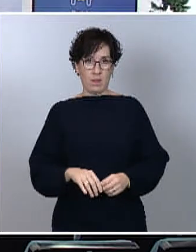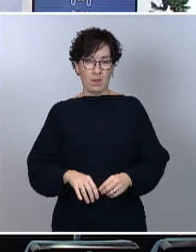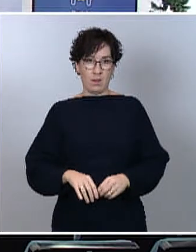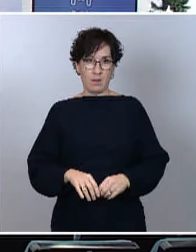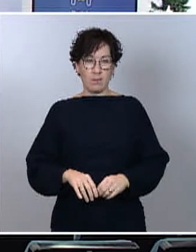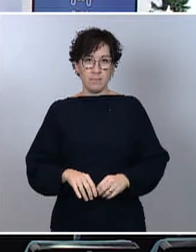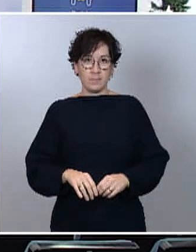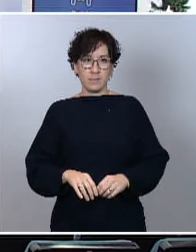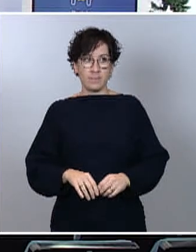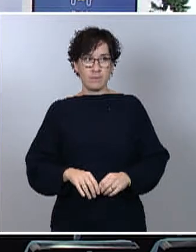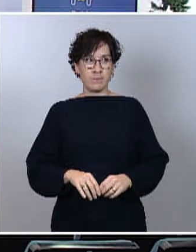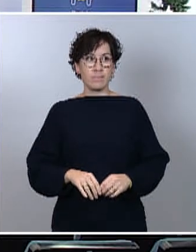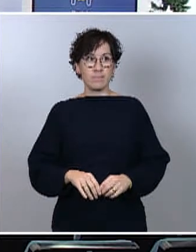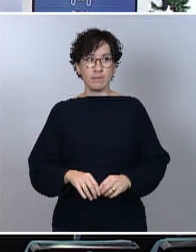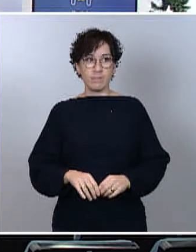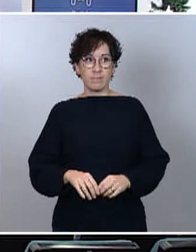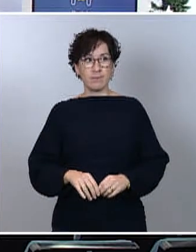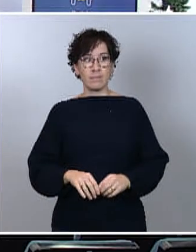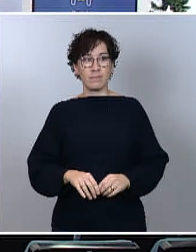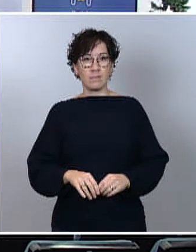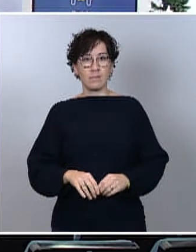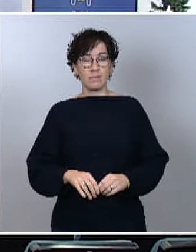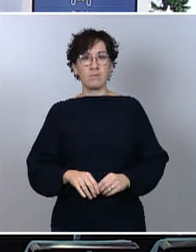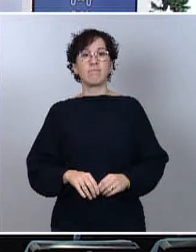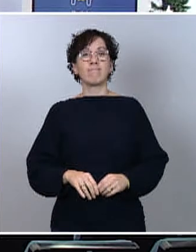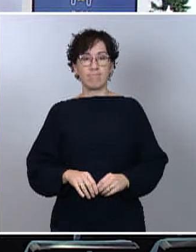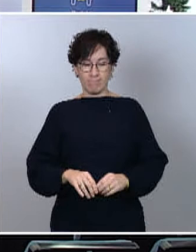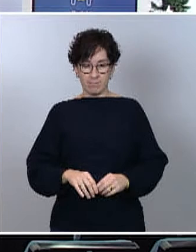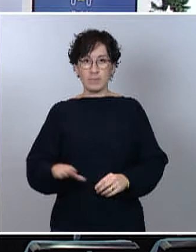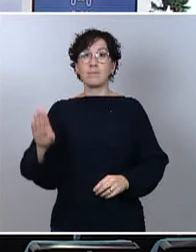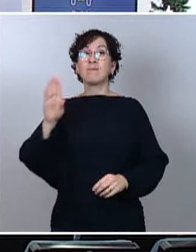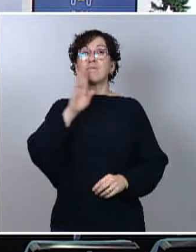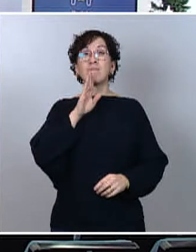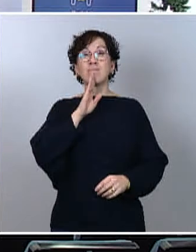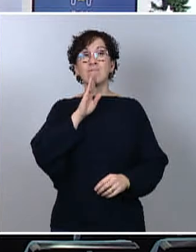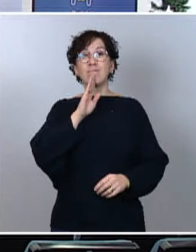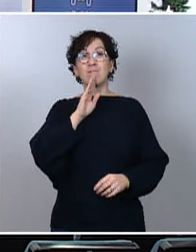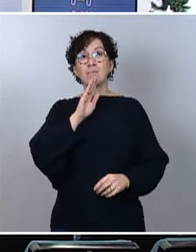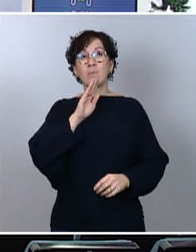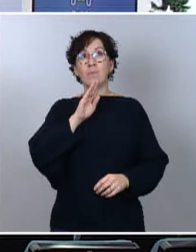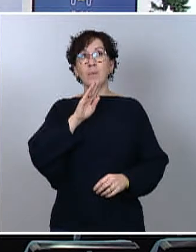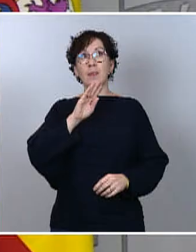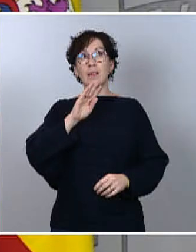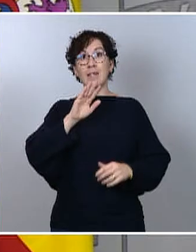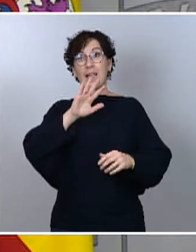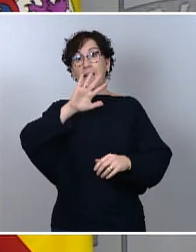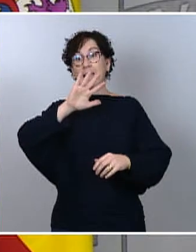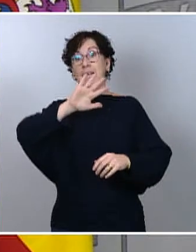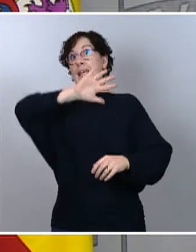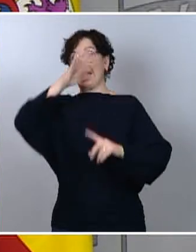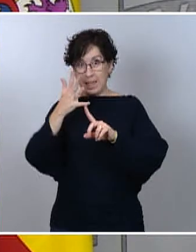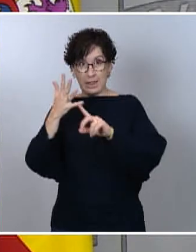Raquel. Sí, en relación a la siguiente pregunta de la quinta ronda, cuando